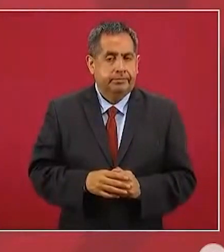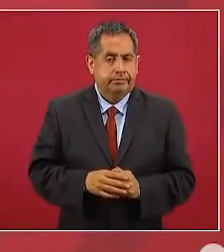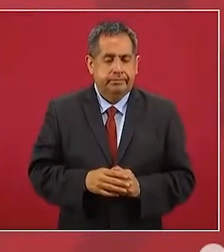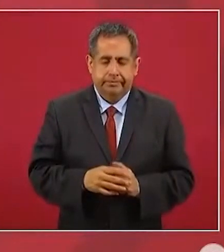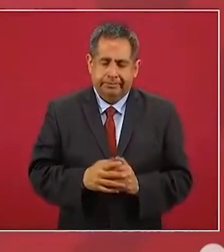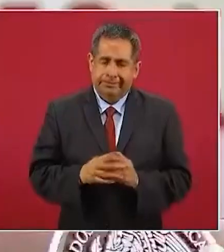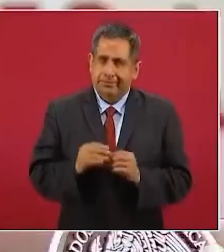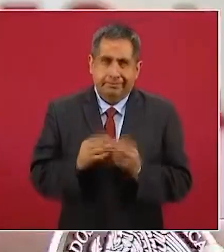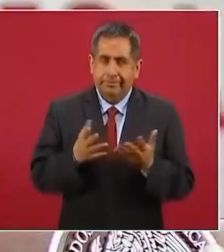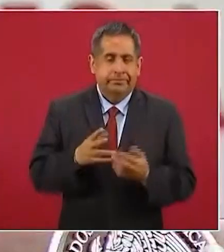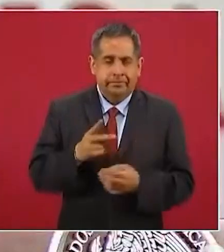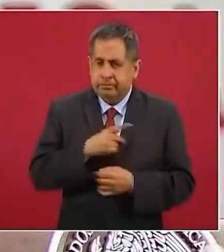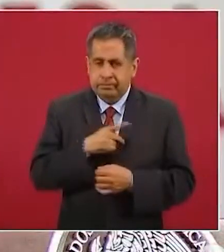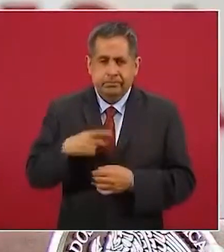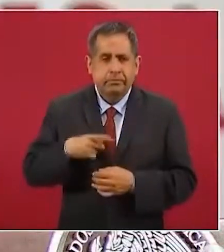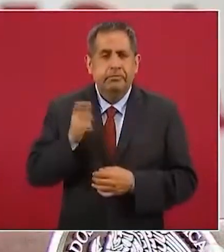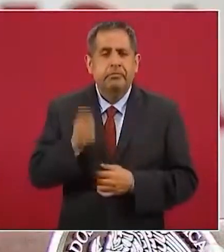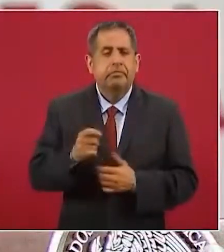evidente,